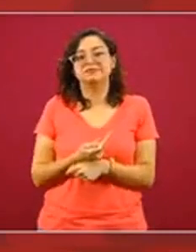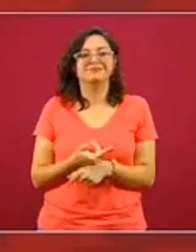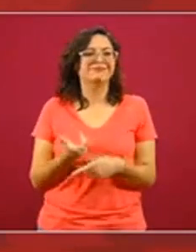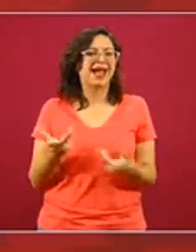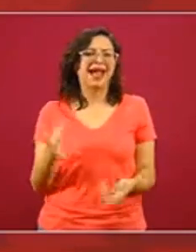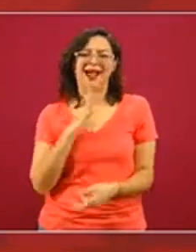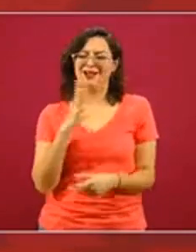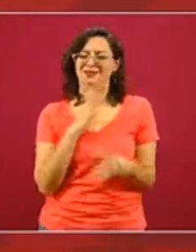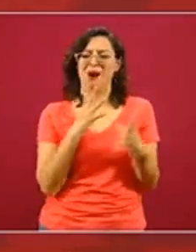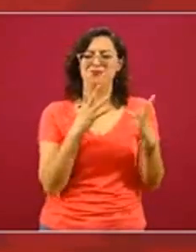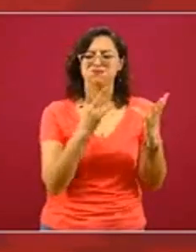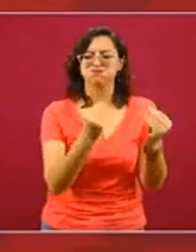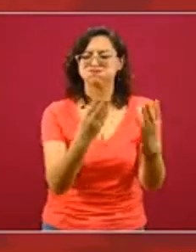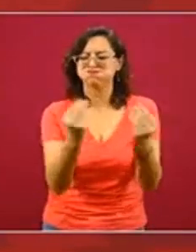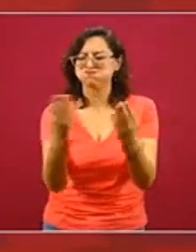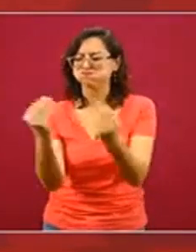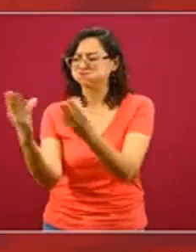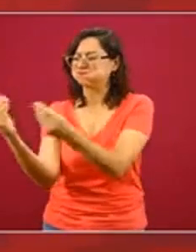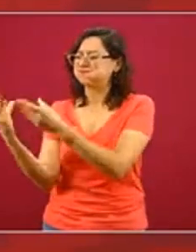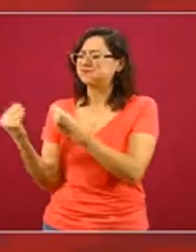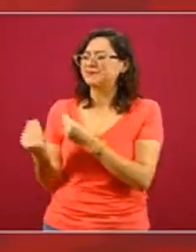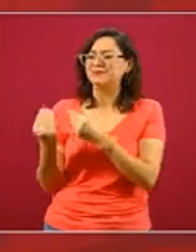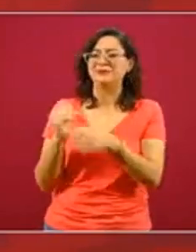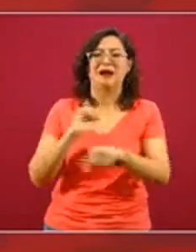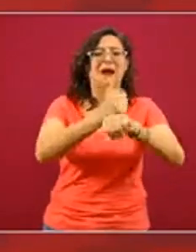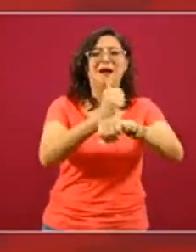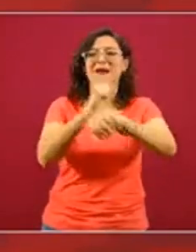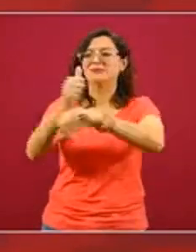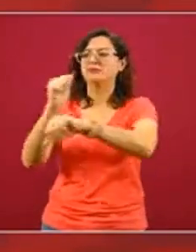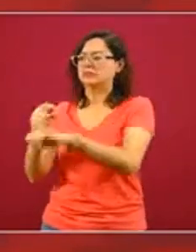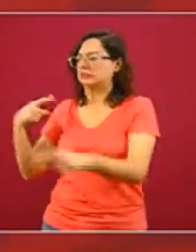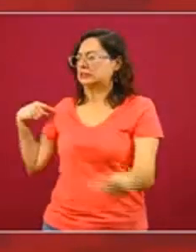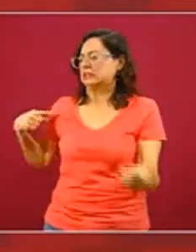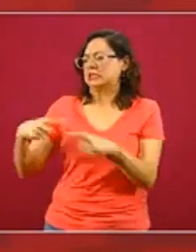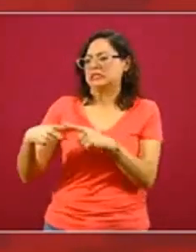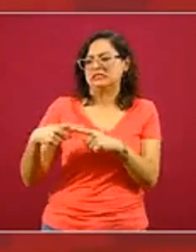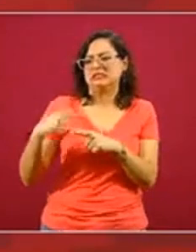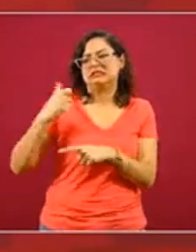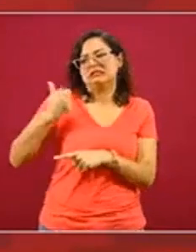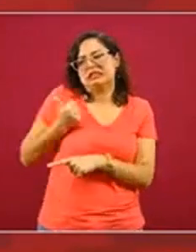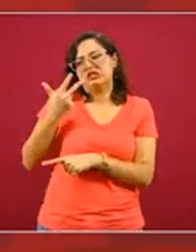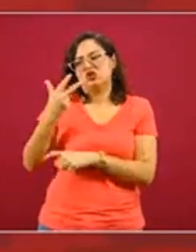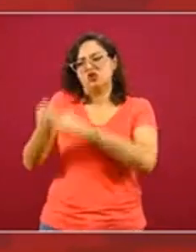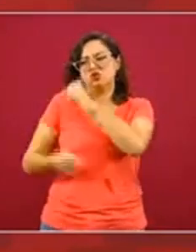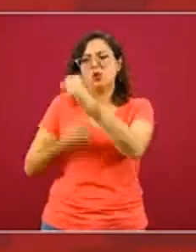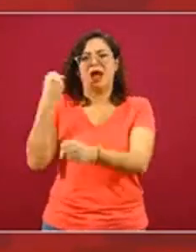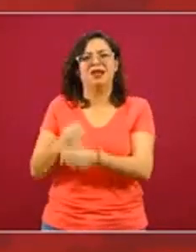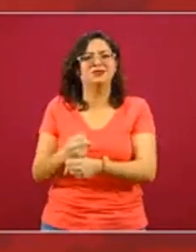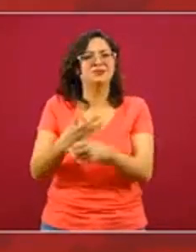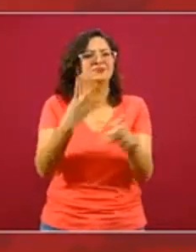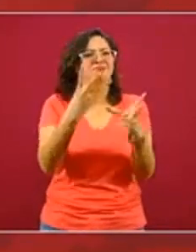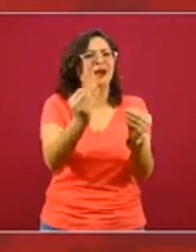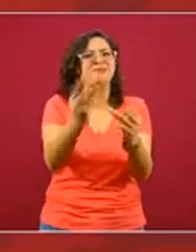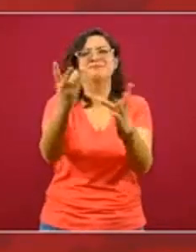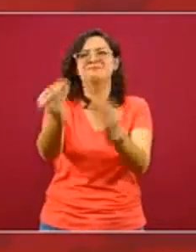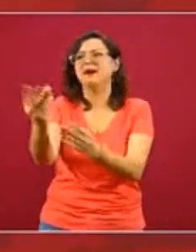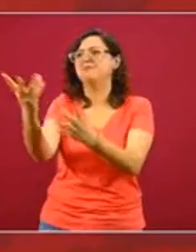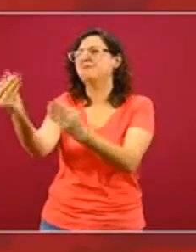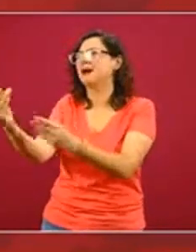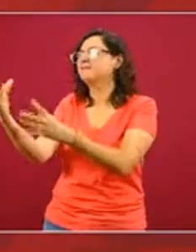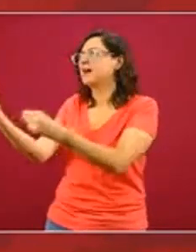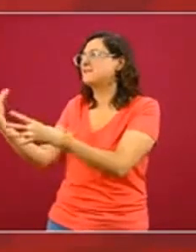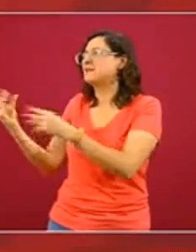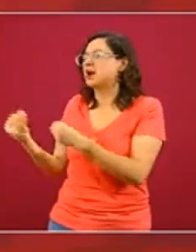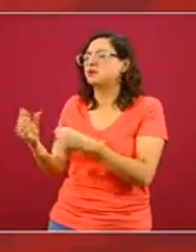enormemente durante los últimos 6 u 8 años. Y la razón por la que proliferaron ha sido bien